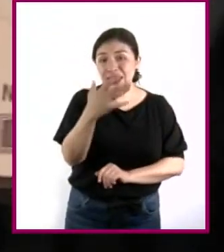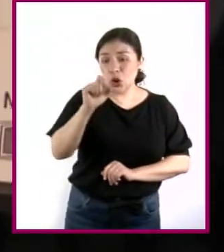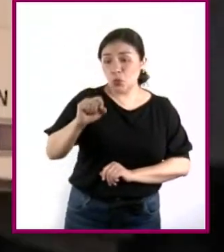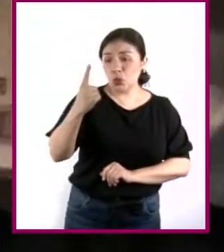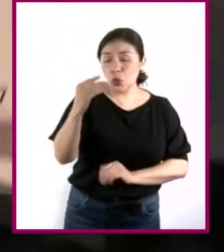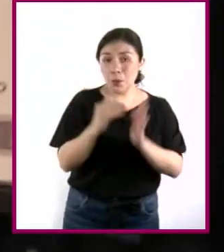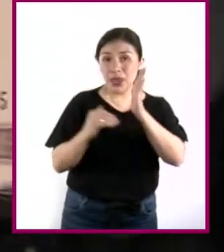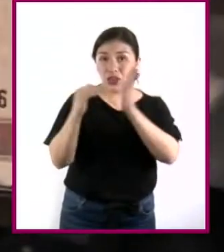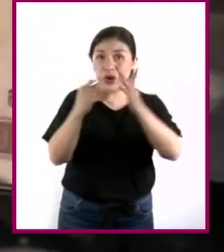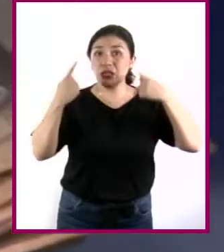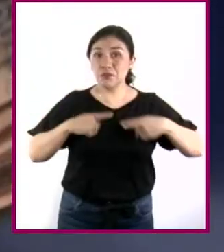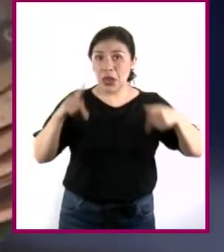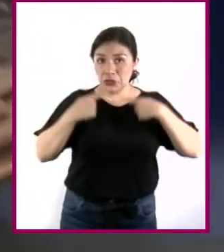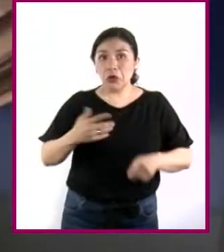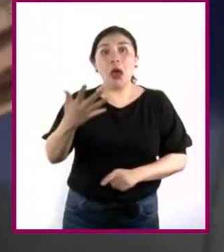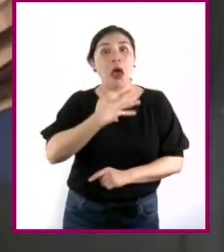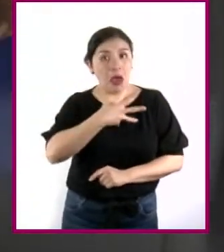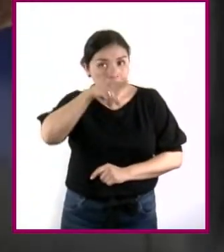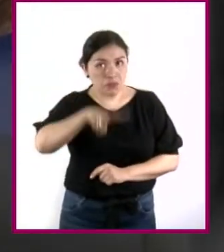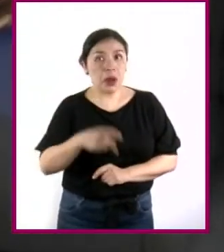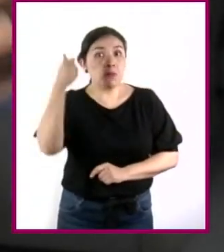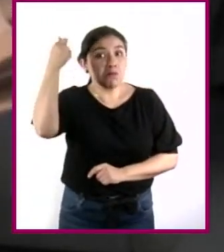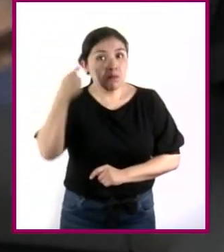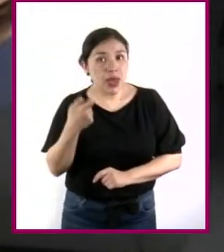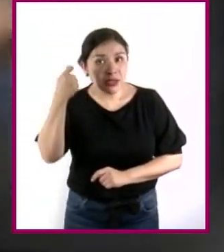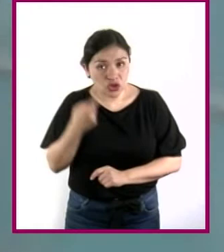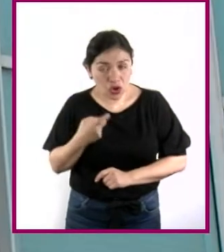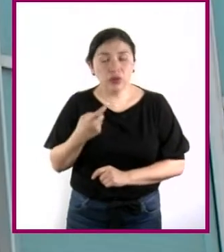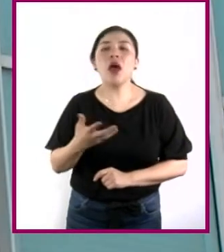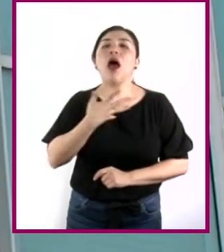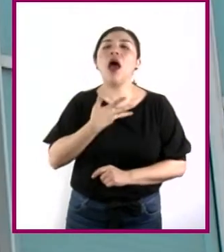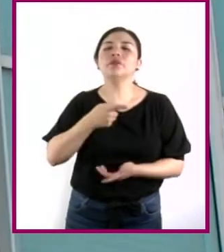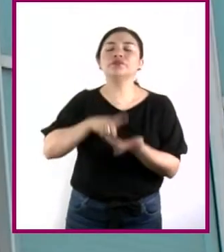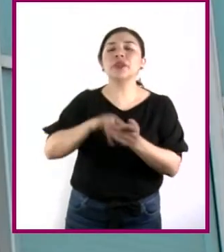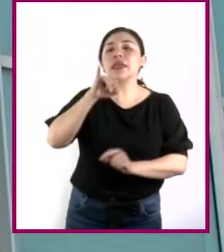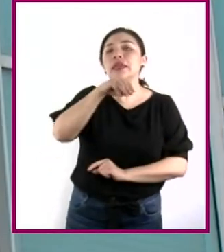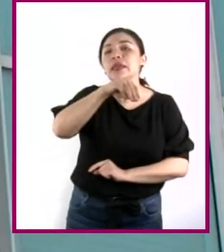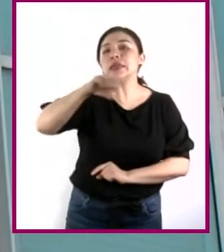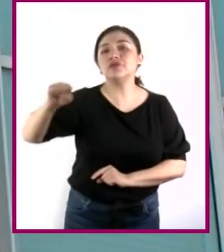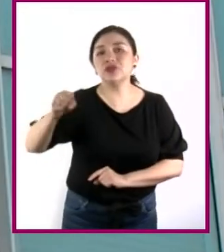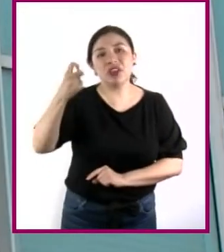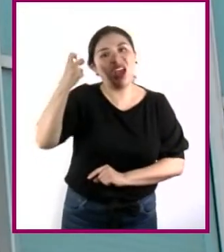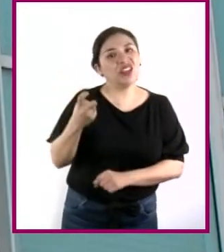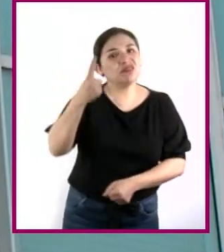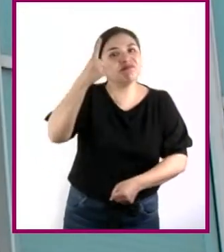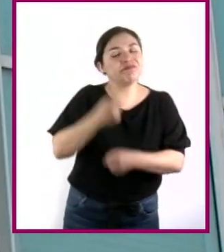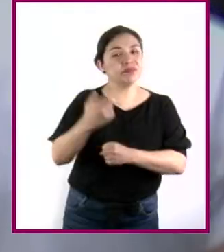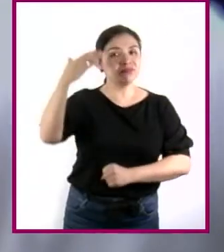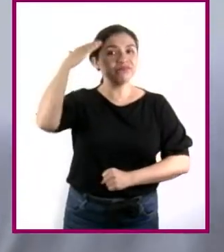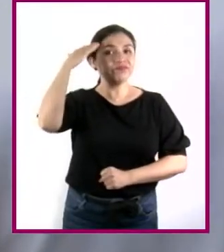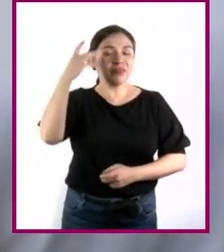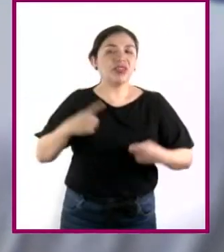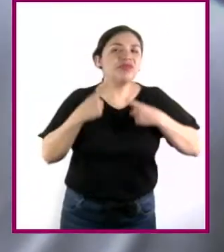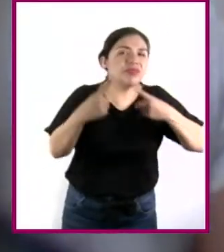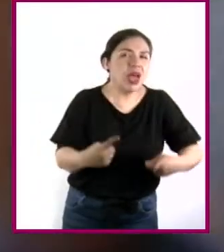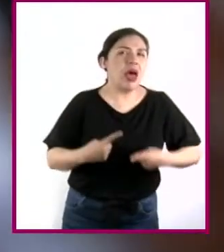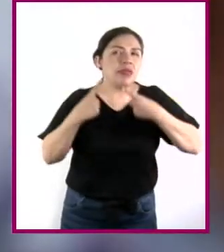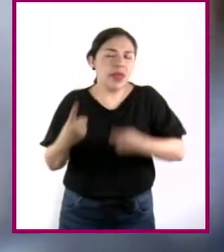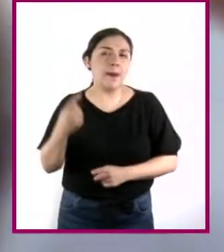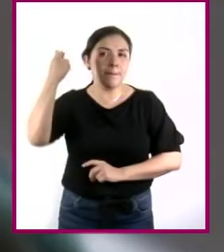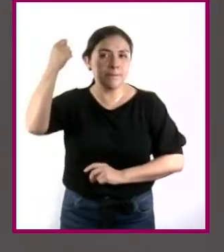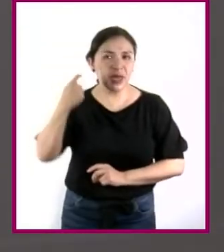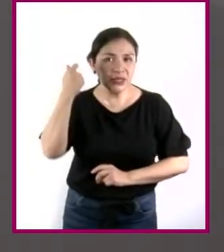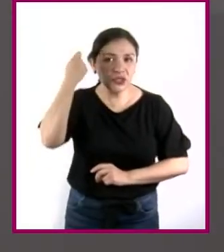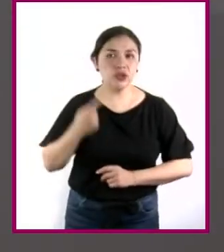millones de personas que reconocieron tener una pensión, es el Instituto Mexicano del Seguro Social la institución que les otorga esas